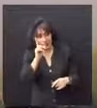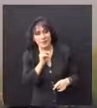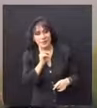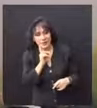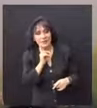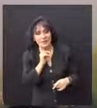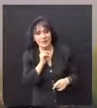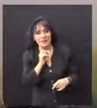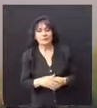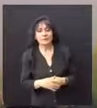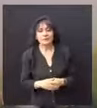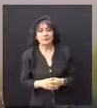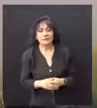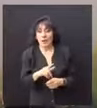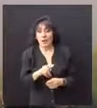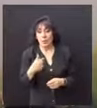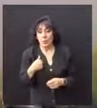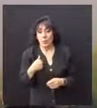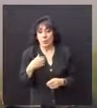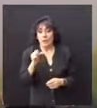Llegamos a los 60 años.